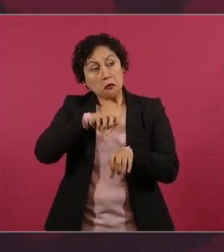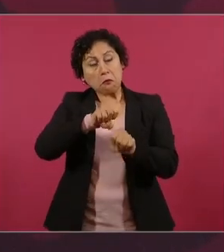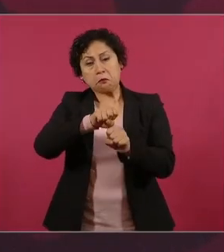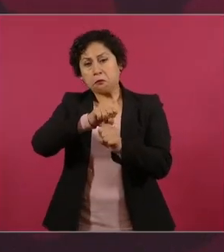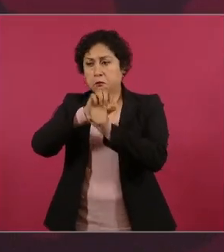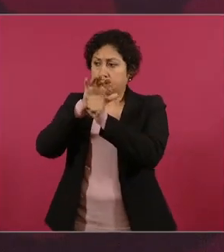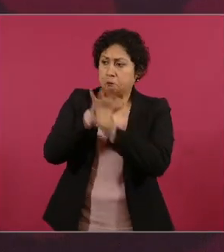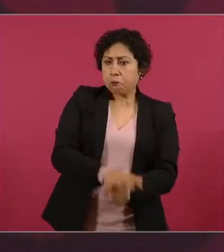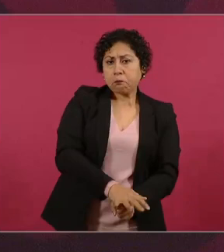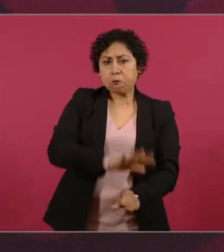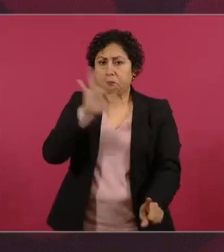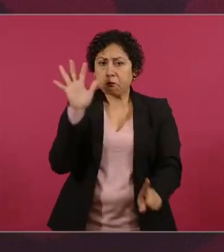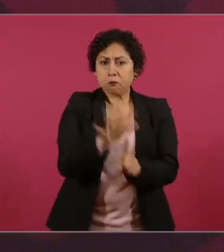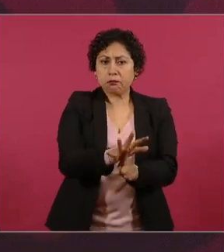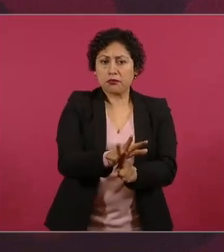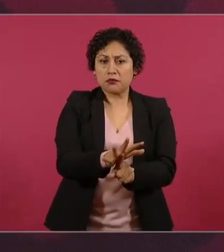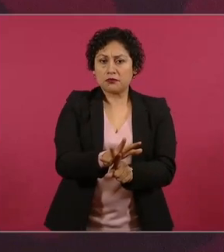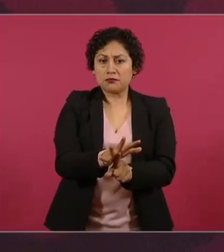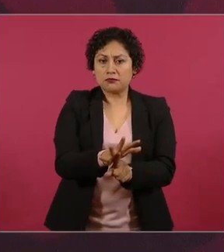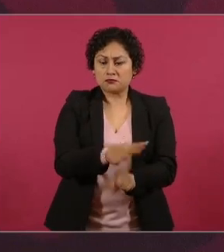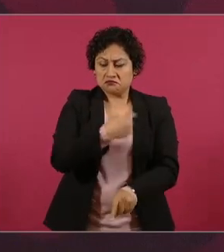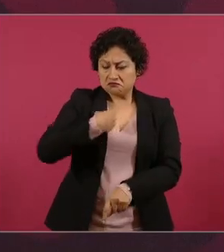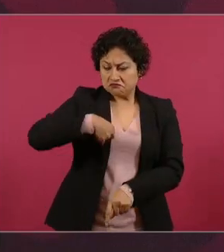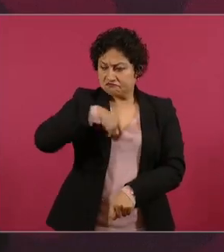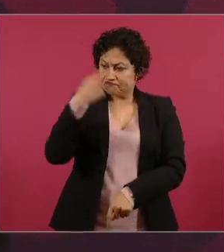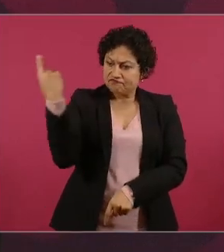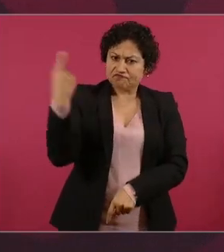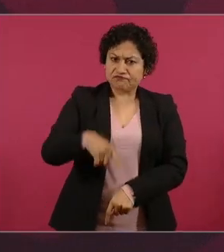dictadores. Es lo de